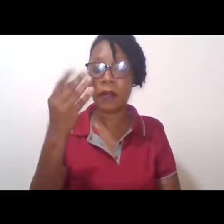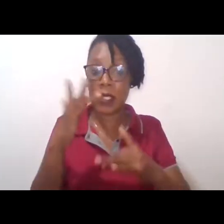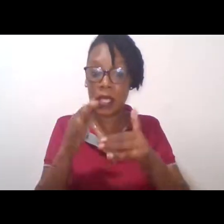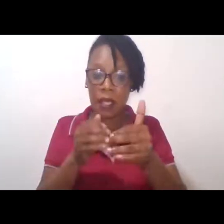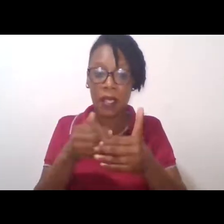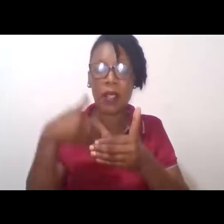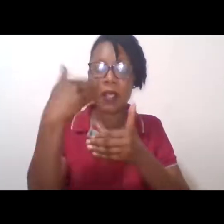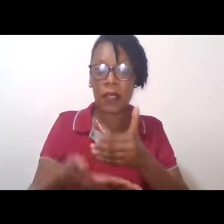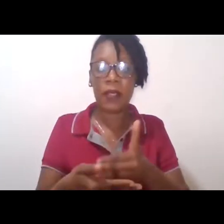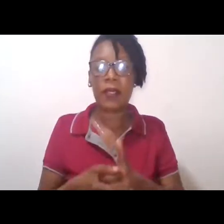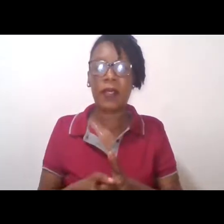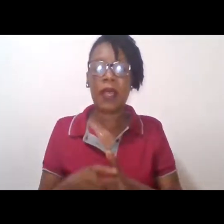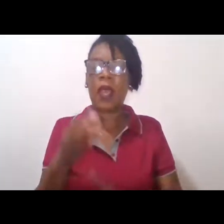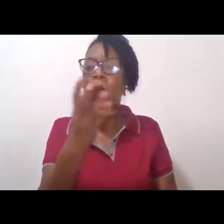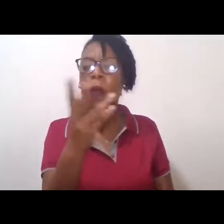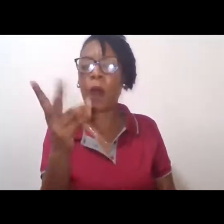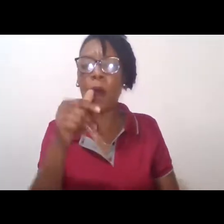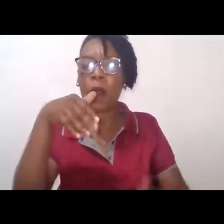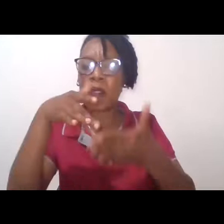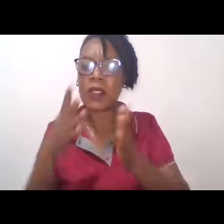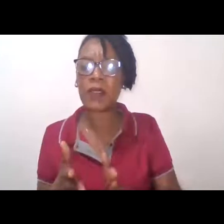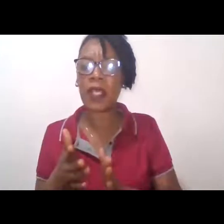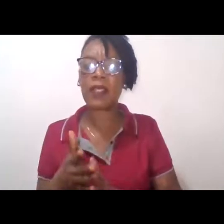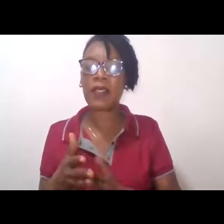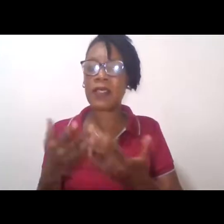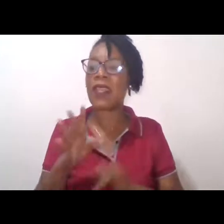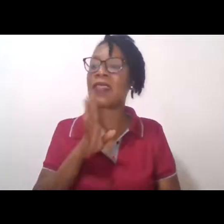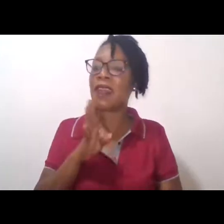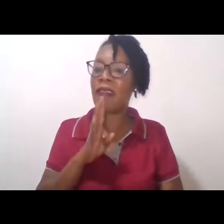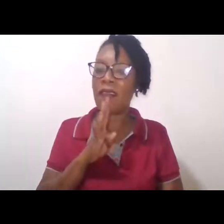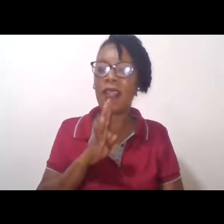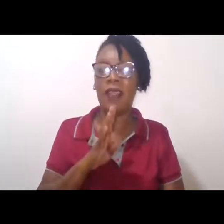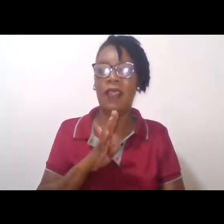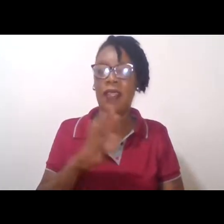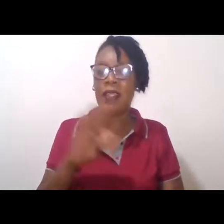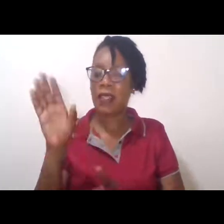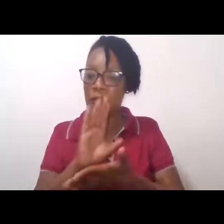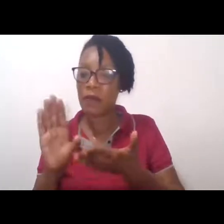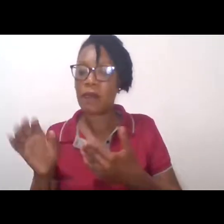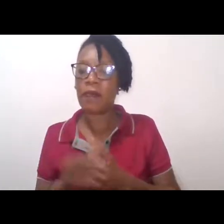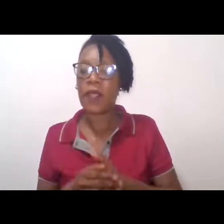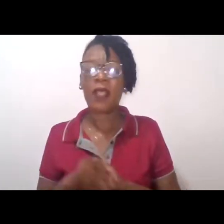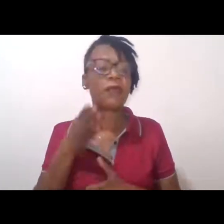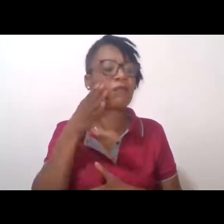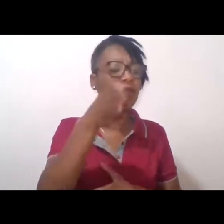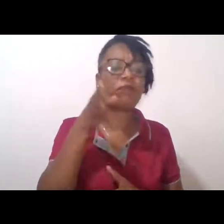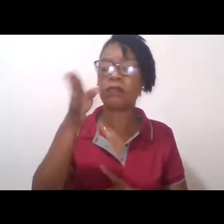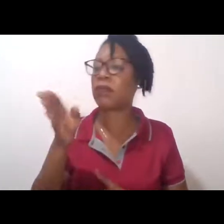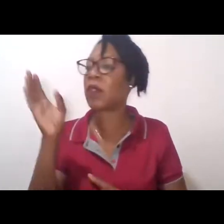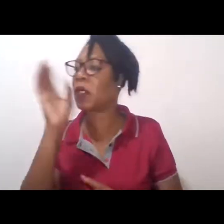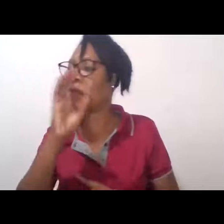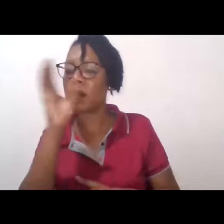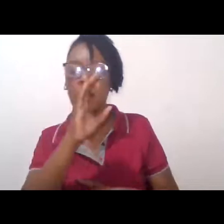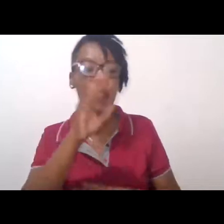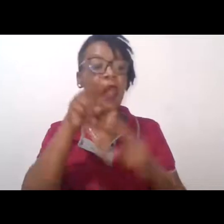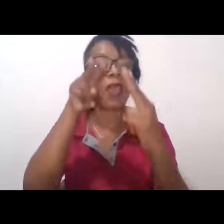muchachos cuando llegan al colegio les dan una inducción del colegio? Los llevan para que conozcan las diferentes aulas, que conozcan los profesores, que